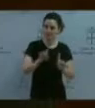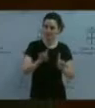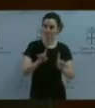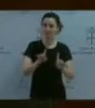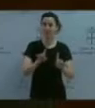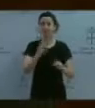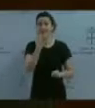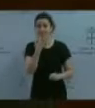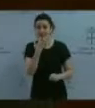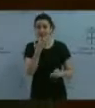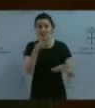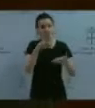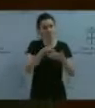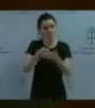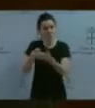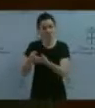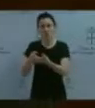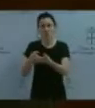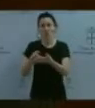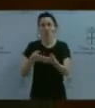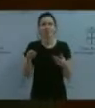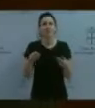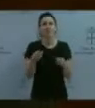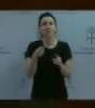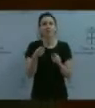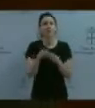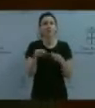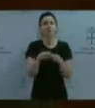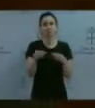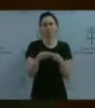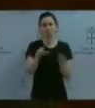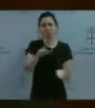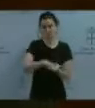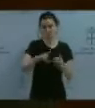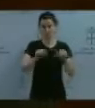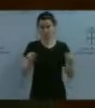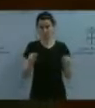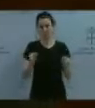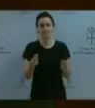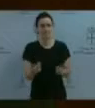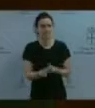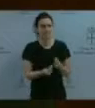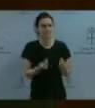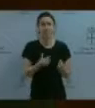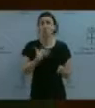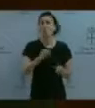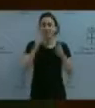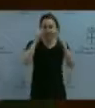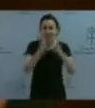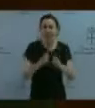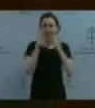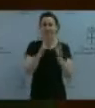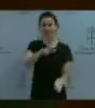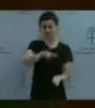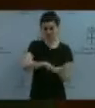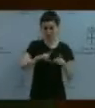el asturiano en esta Junta General fuesen más que un intento de utilizar la lengua como un arma arrojadiza, como un